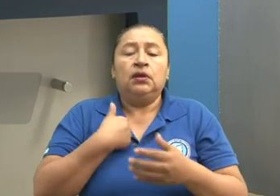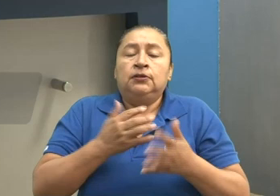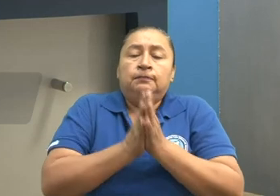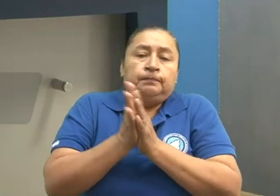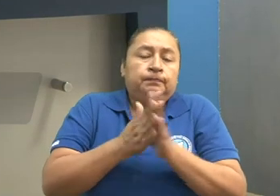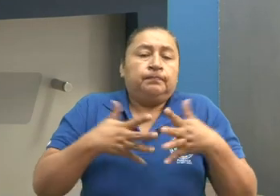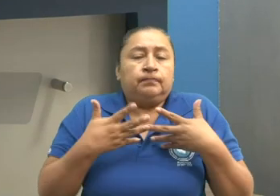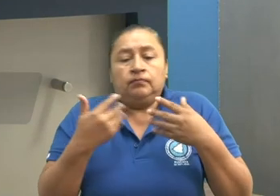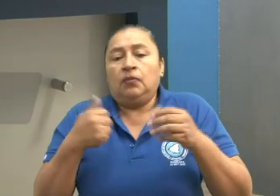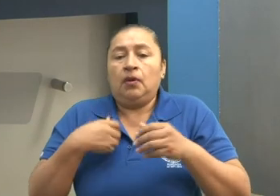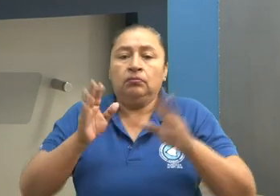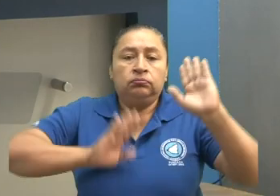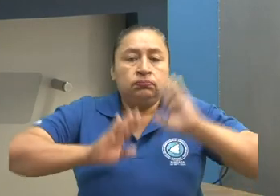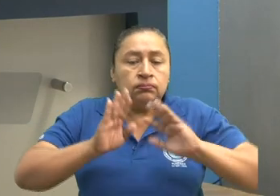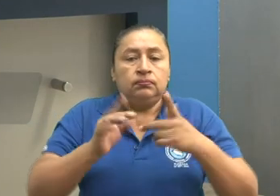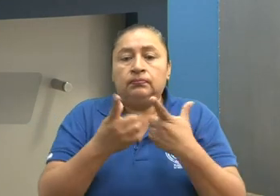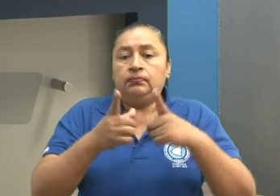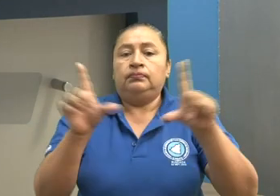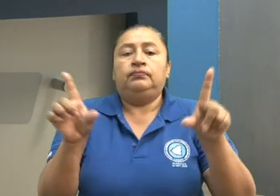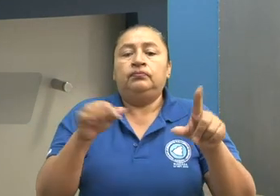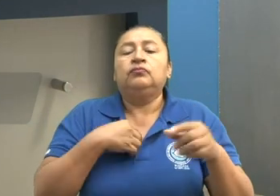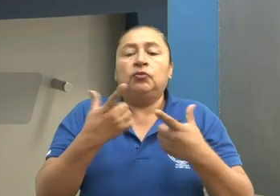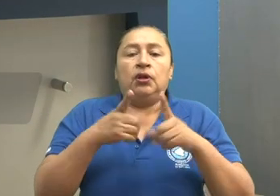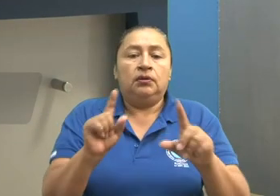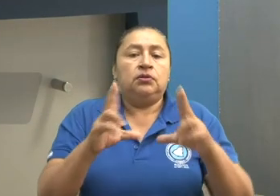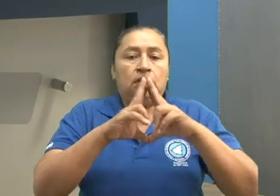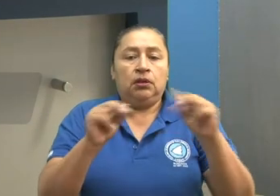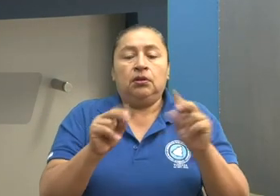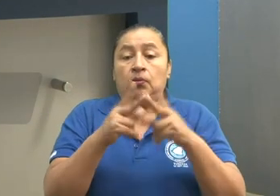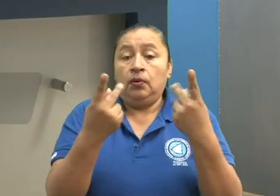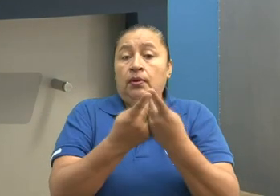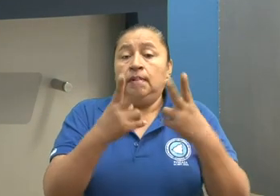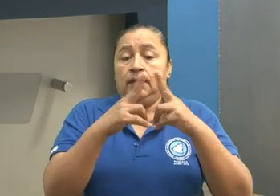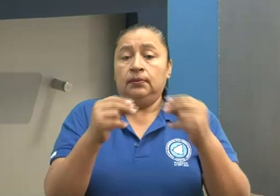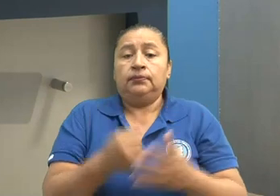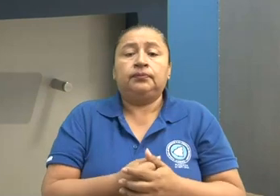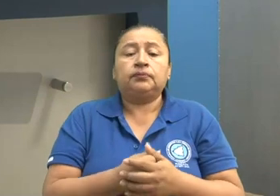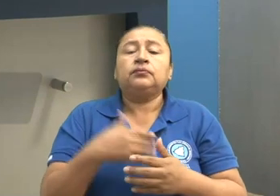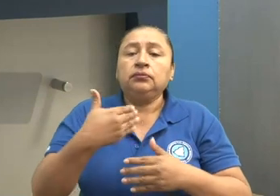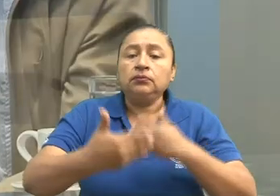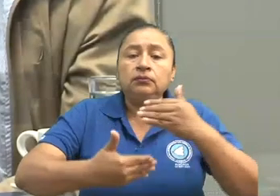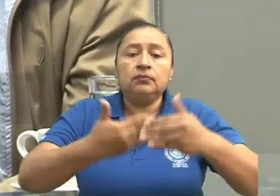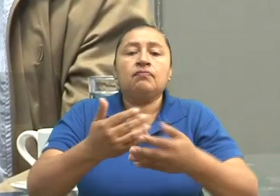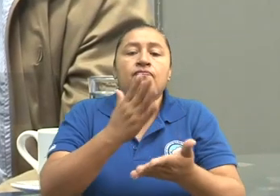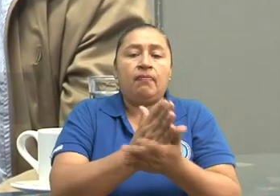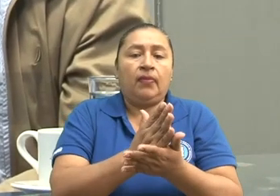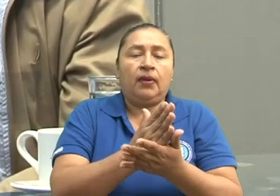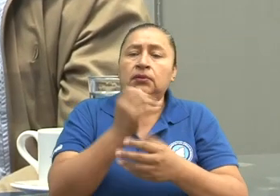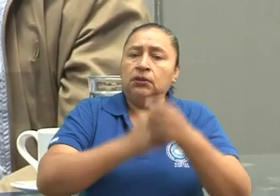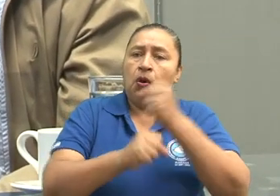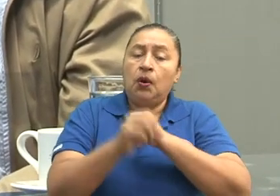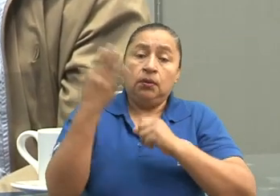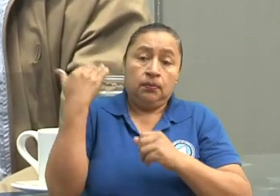de lucha por la democracia, por la libertad y por la liberación de Nicaragua y del pueblo nicaragüense, es que ya se estableció ya desde los años